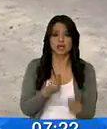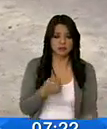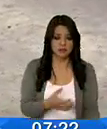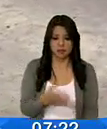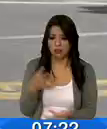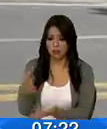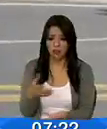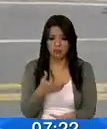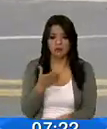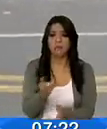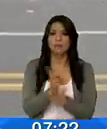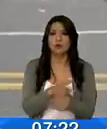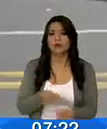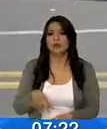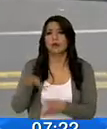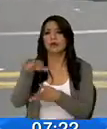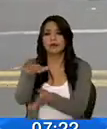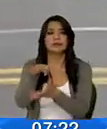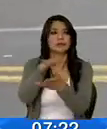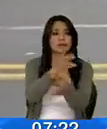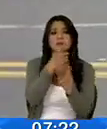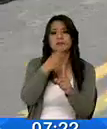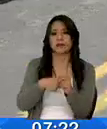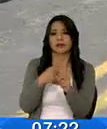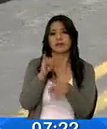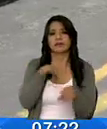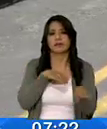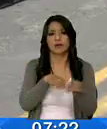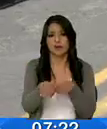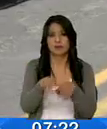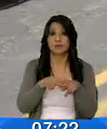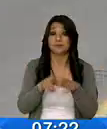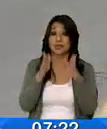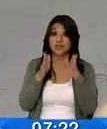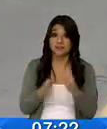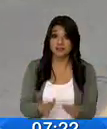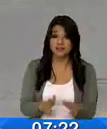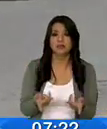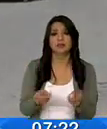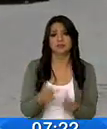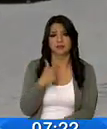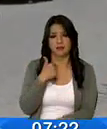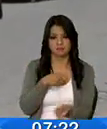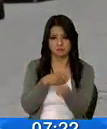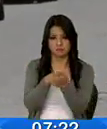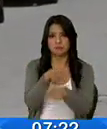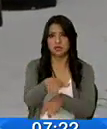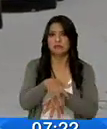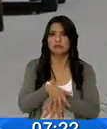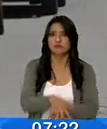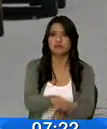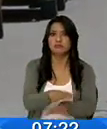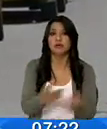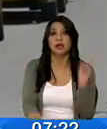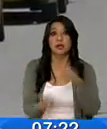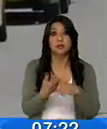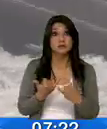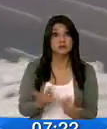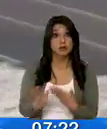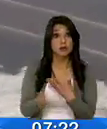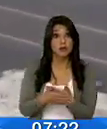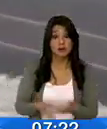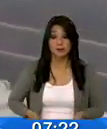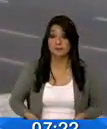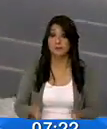para llevar sus productos hasta los mercados de Ibarra. Los taxistas formales también se han unido a la protesta y hasta el cierre de esta